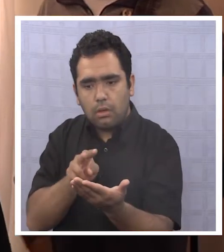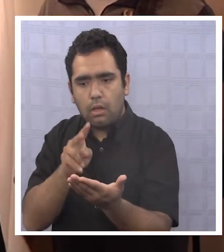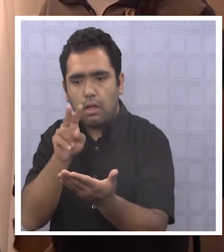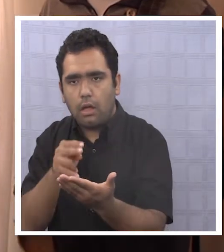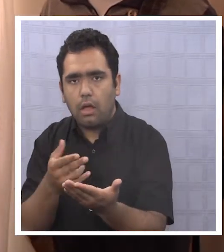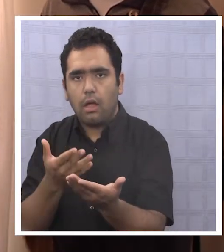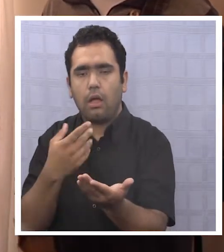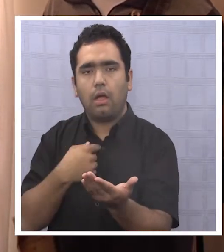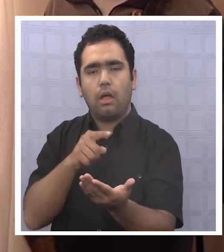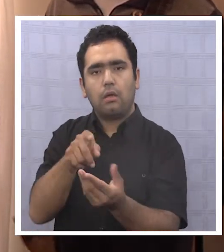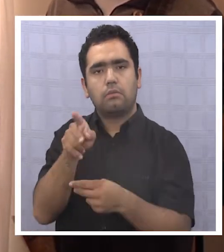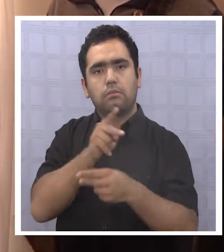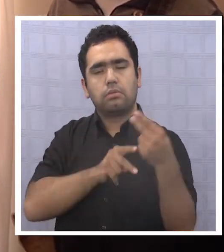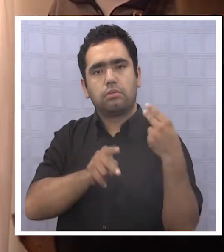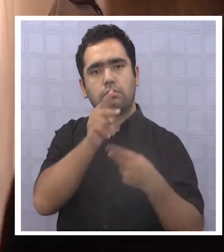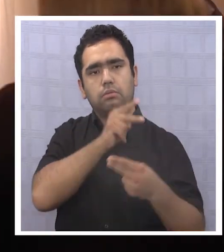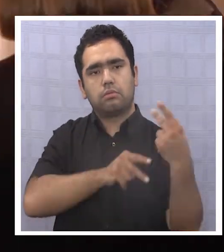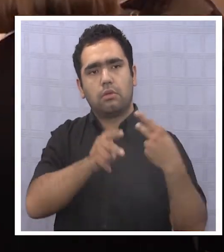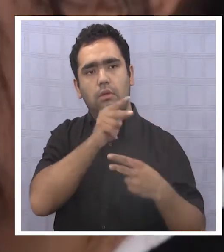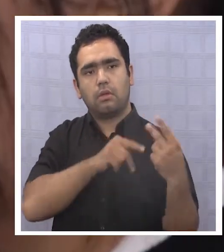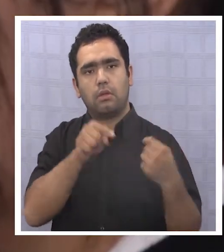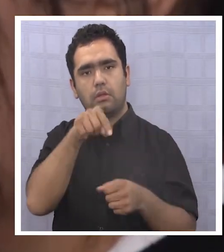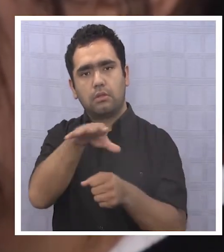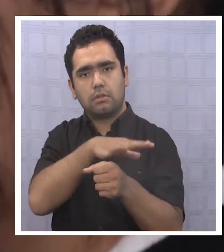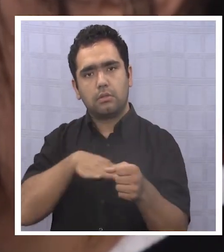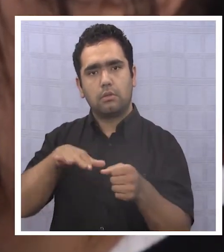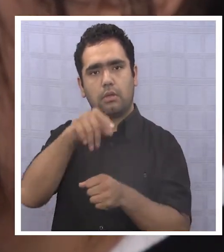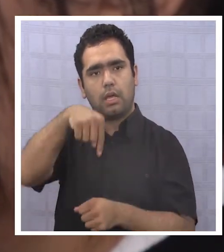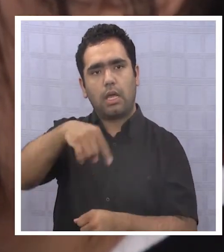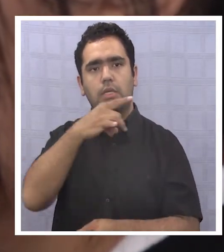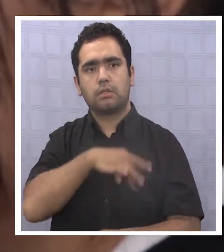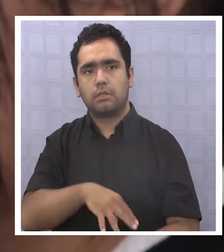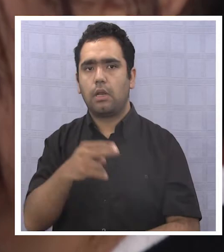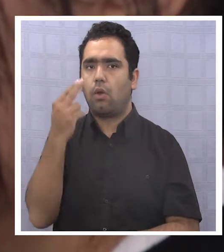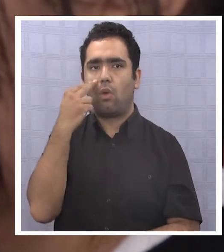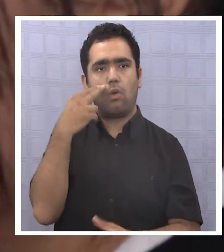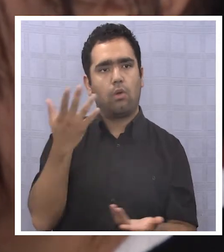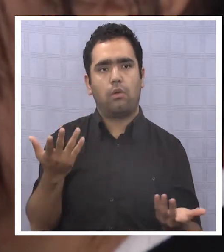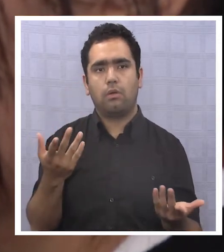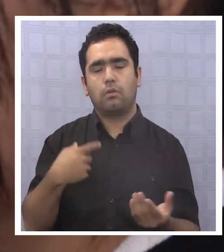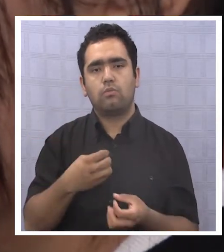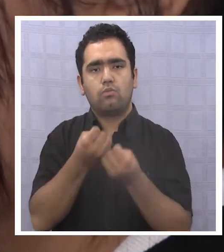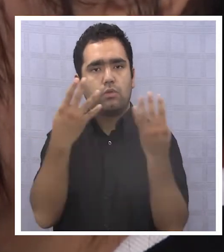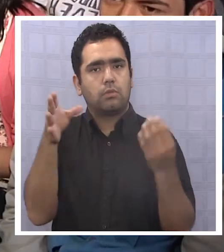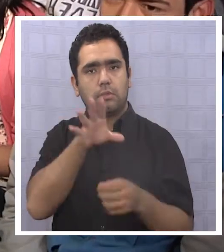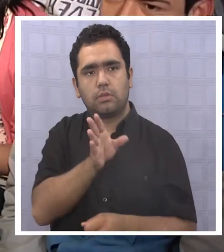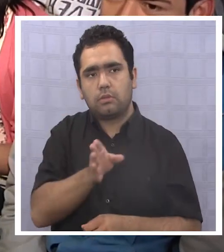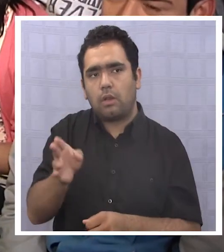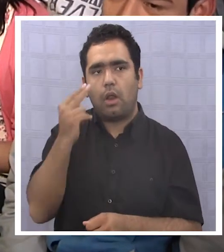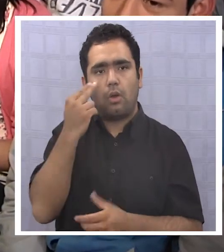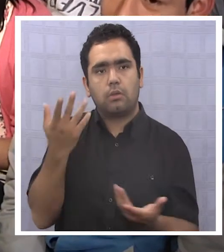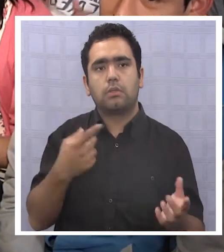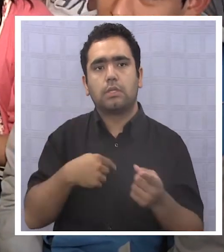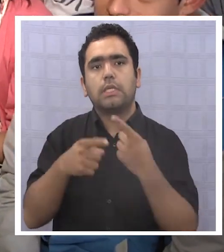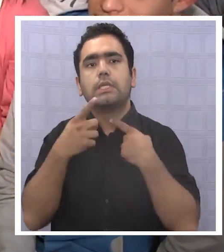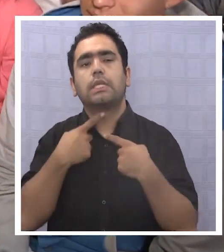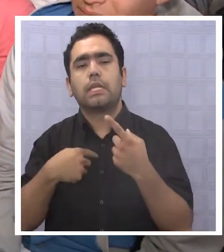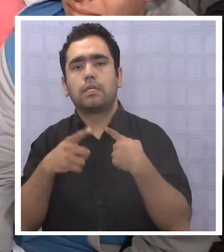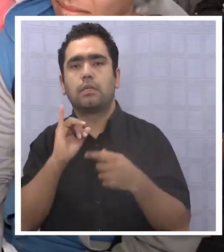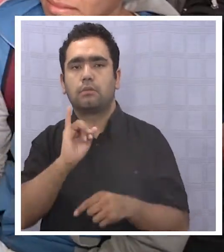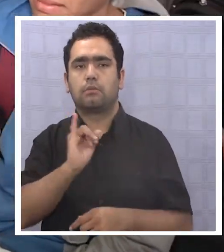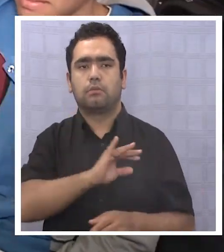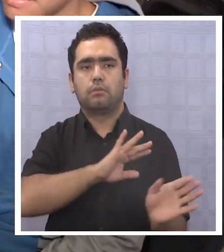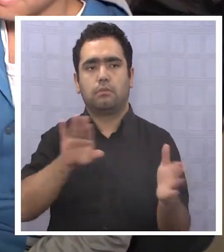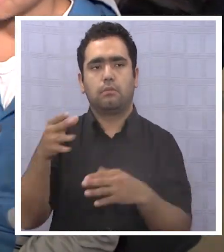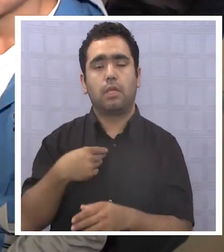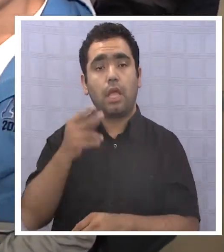mitad, en serio es algo que es una historia, un hecho acá en Chile que uno no conoce. Mucha gente no conoce